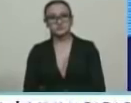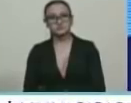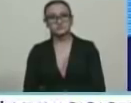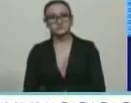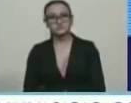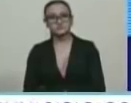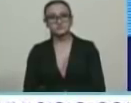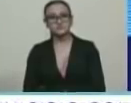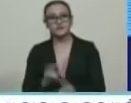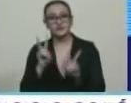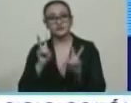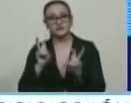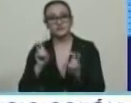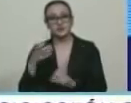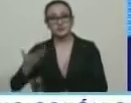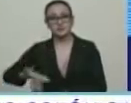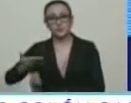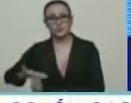En áreas vitales,